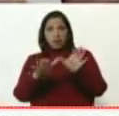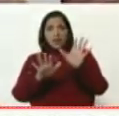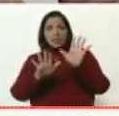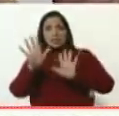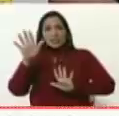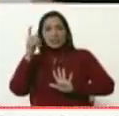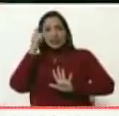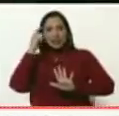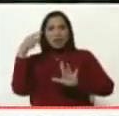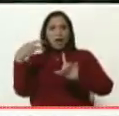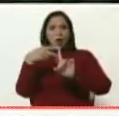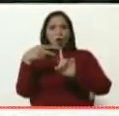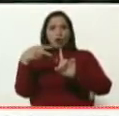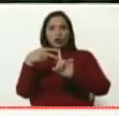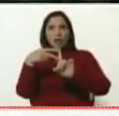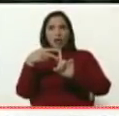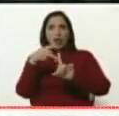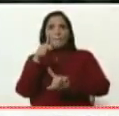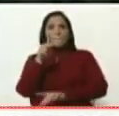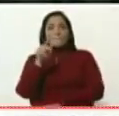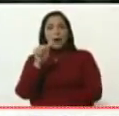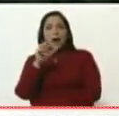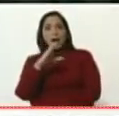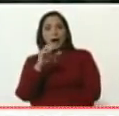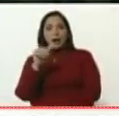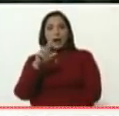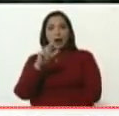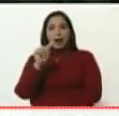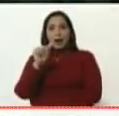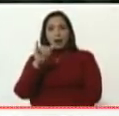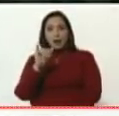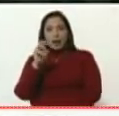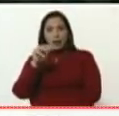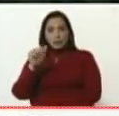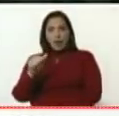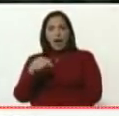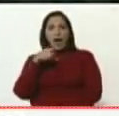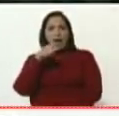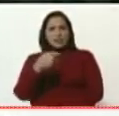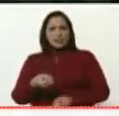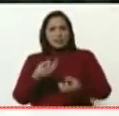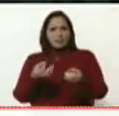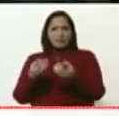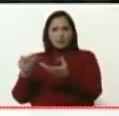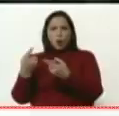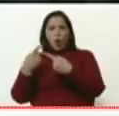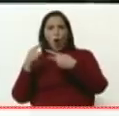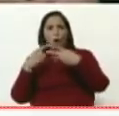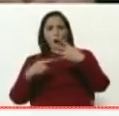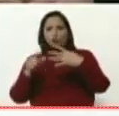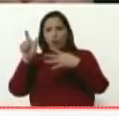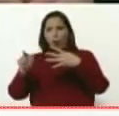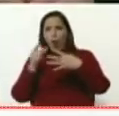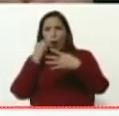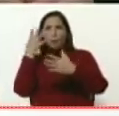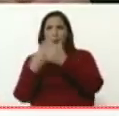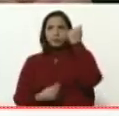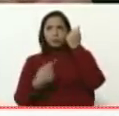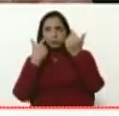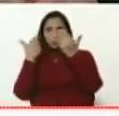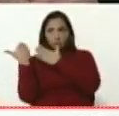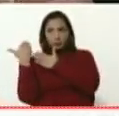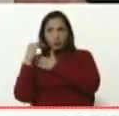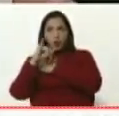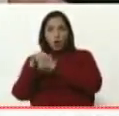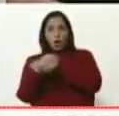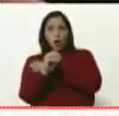de aquí, de Pacaraima, y allí reciben la logística de otro desertor, Josué Hidalgo